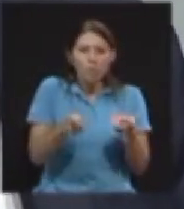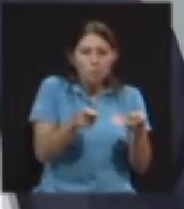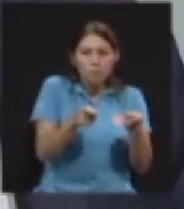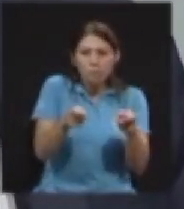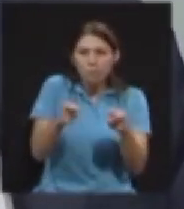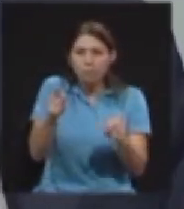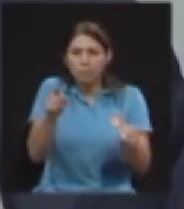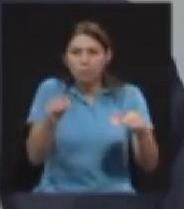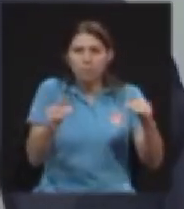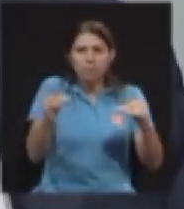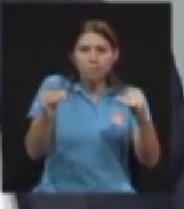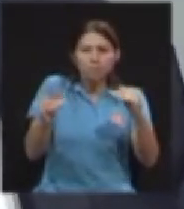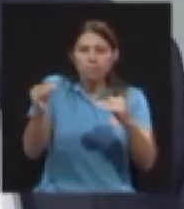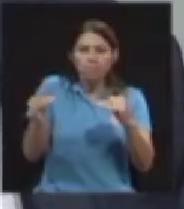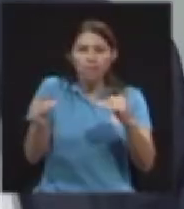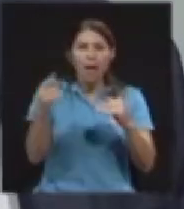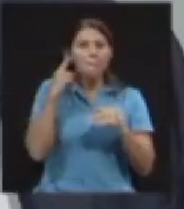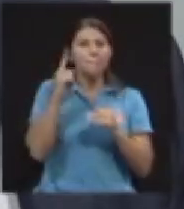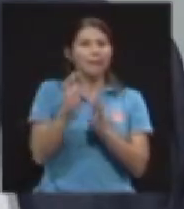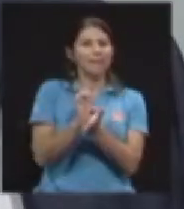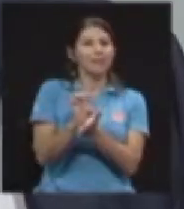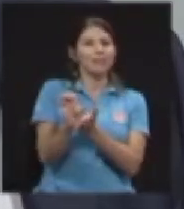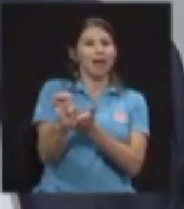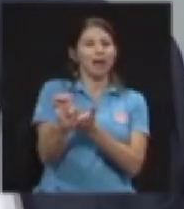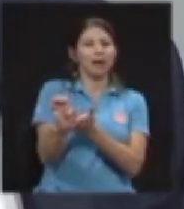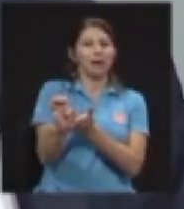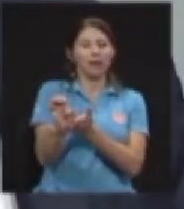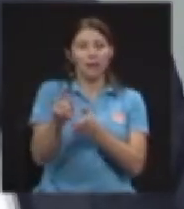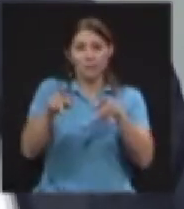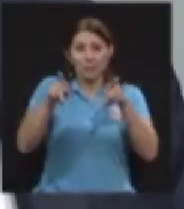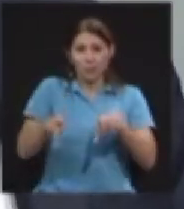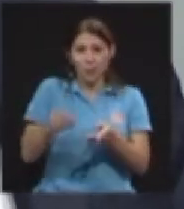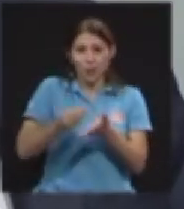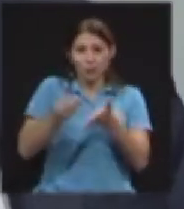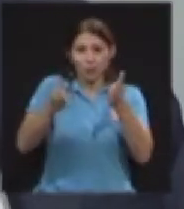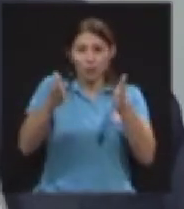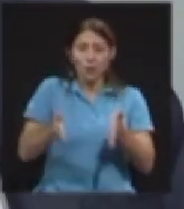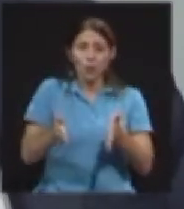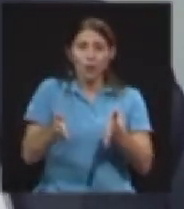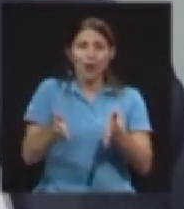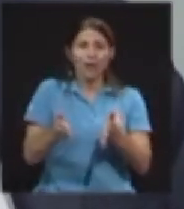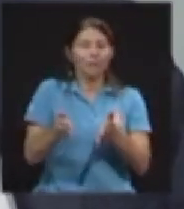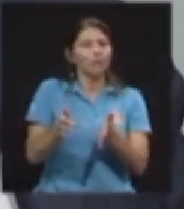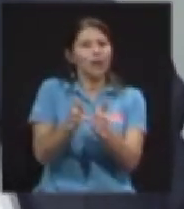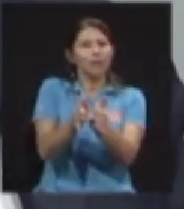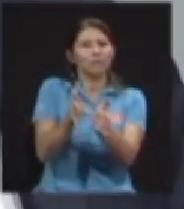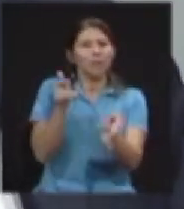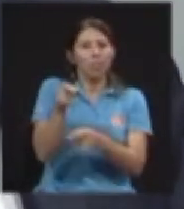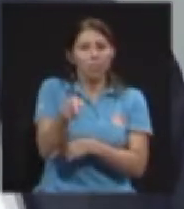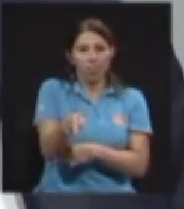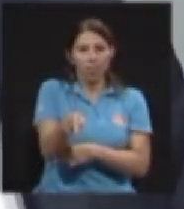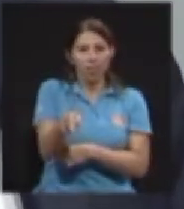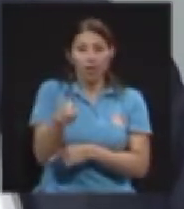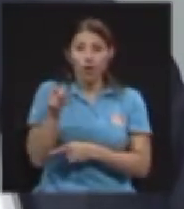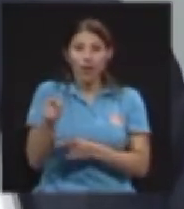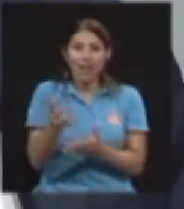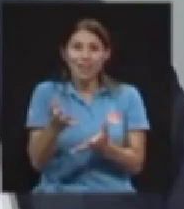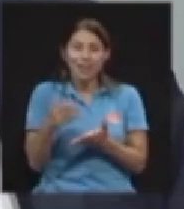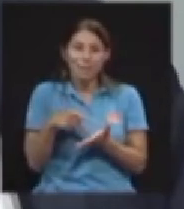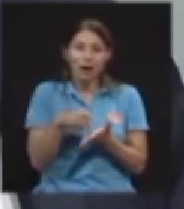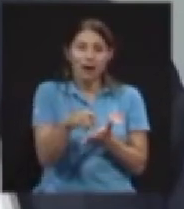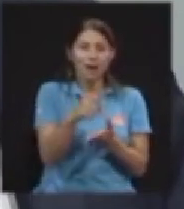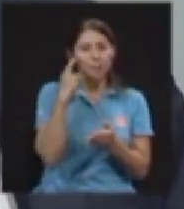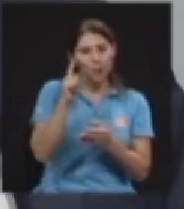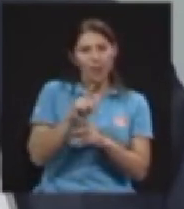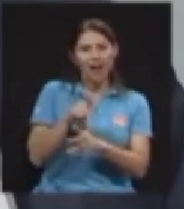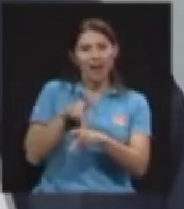fuera fuente de una explotación, de una extracción de su excedente, de lo que está dispuesto a pagar, con el fin de protegerlo y